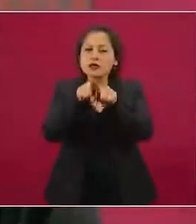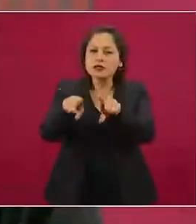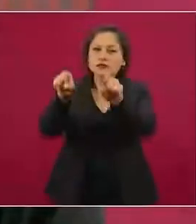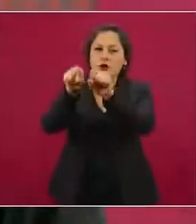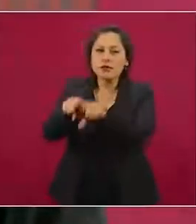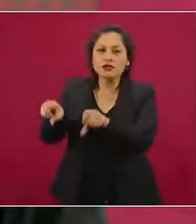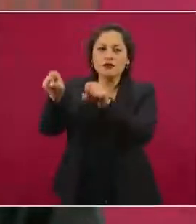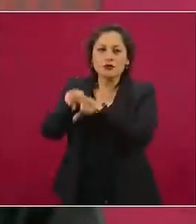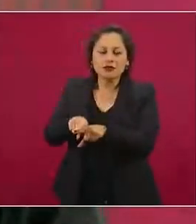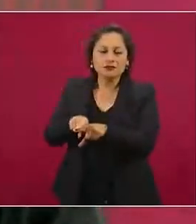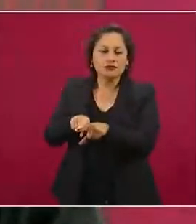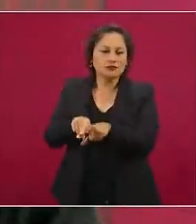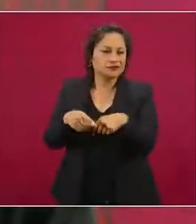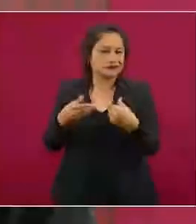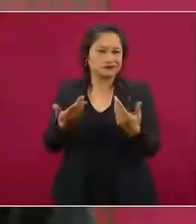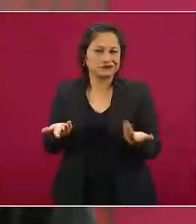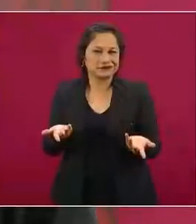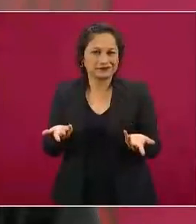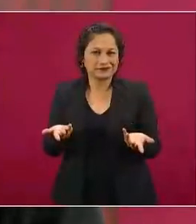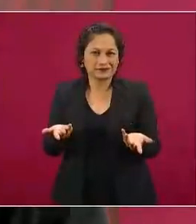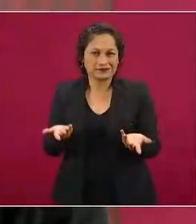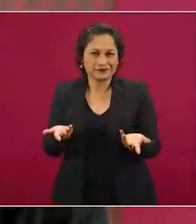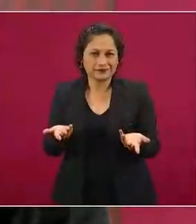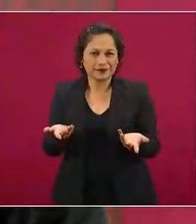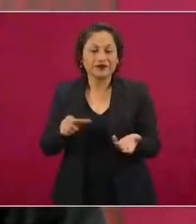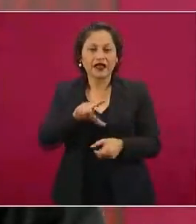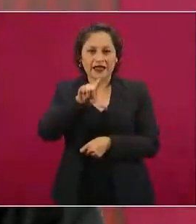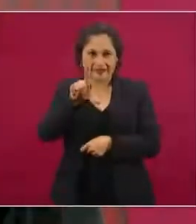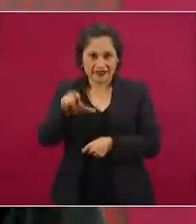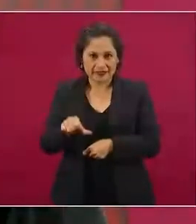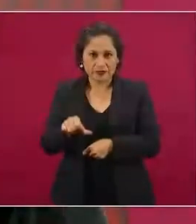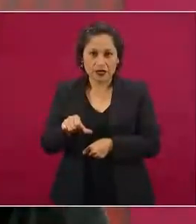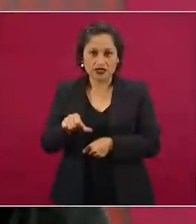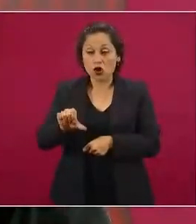Y llegaron a hacer lo mismo los que ofrecían el cambio.